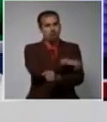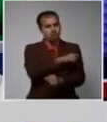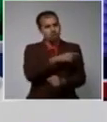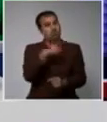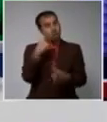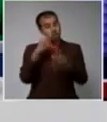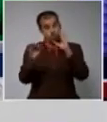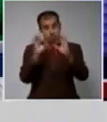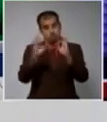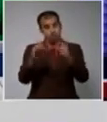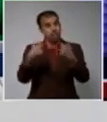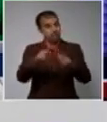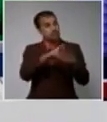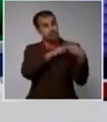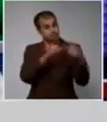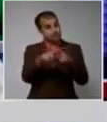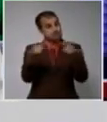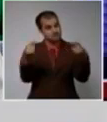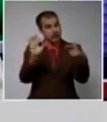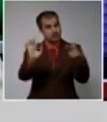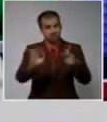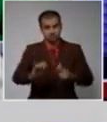responsabilidad muy importante.